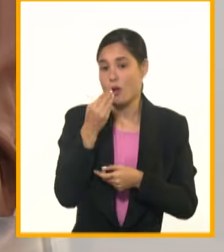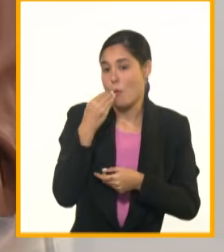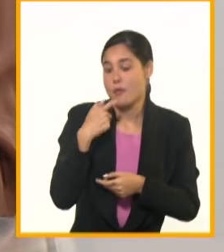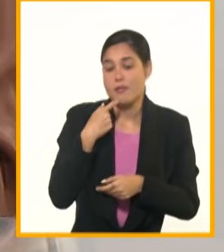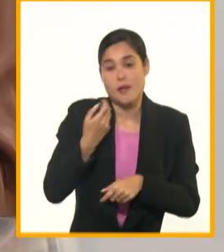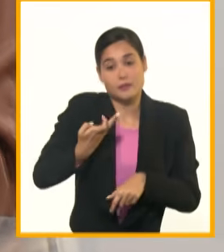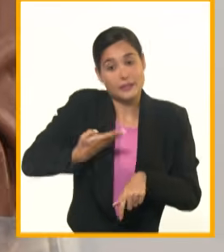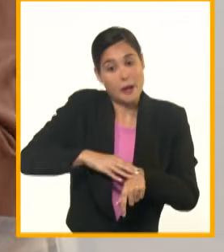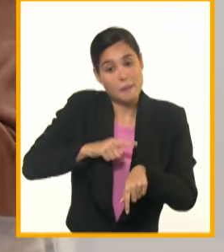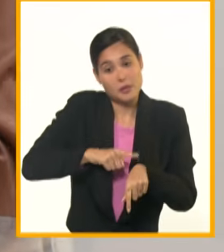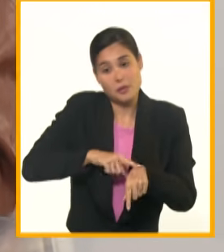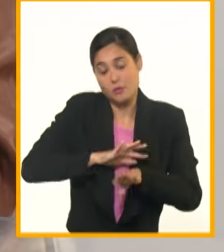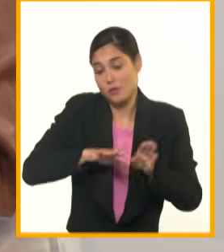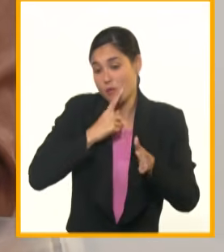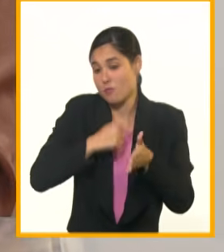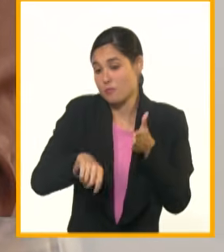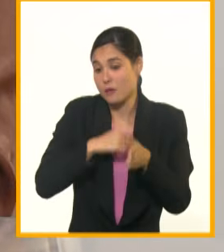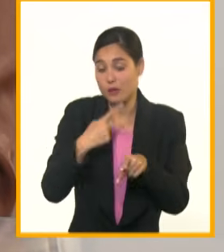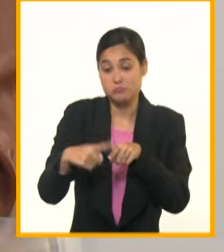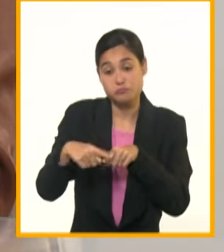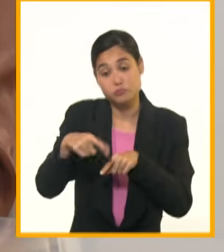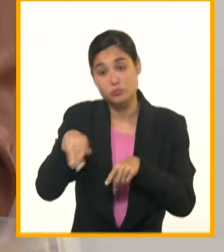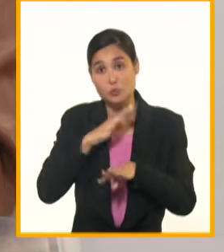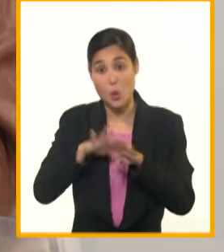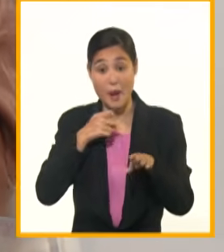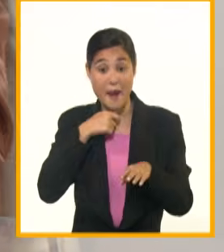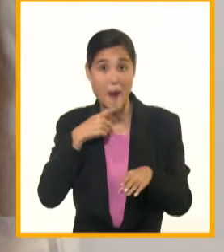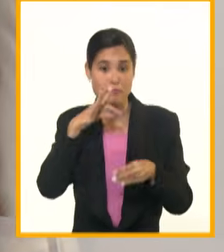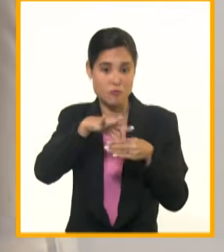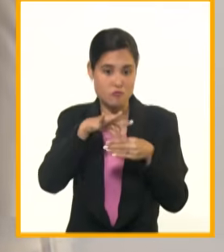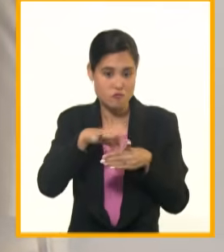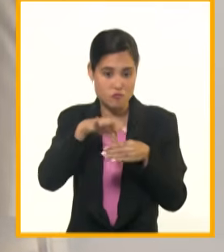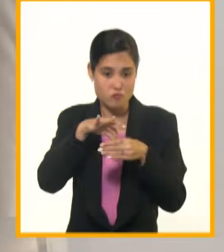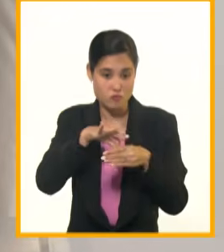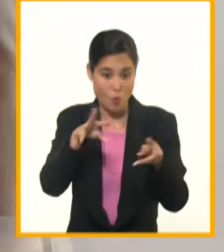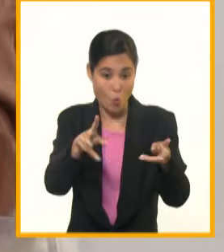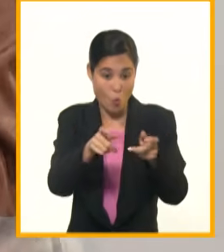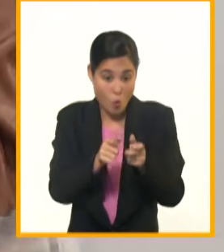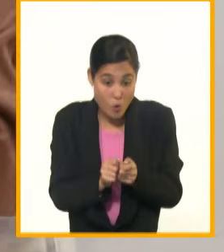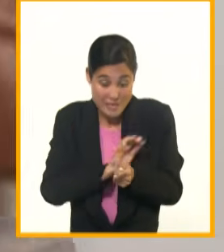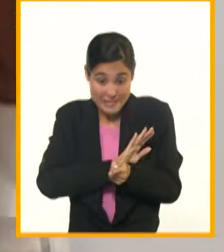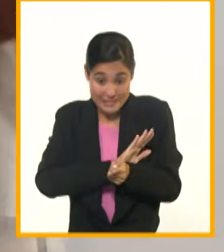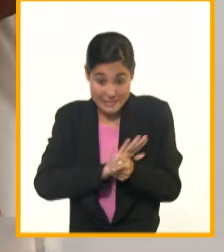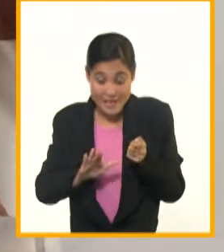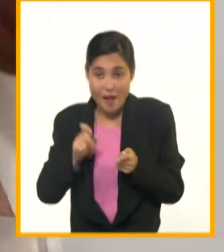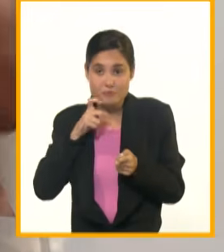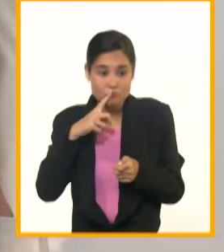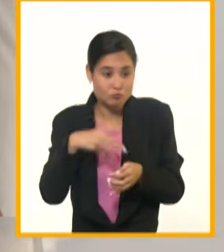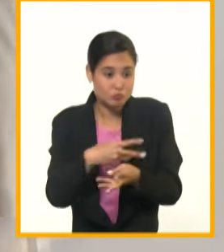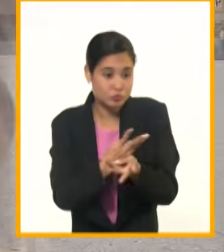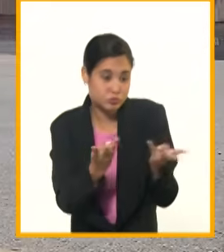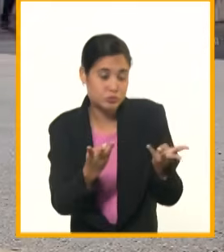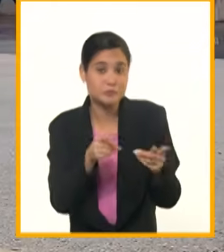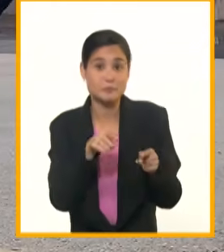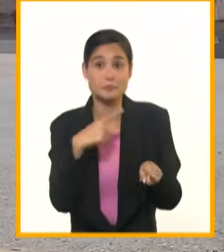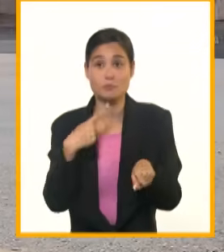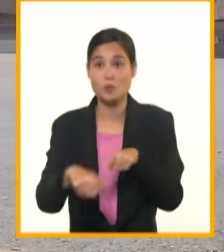su destino, los productos de la agricultura, con canales como el canal Trasvase que sale de Matanza y